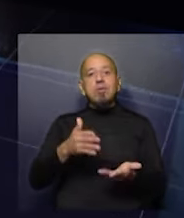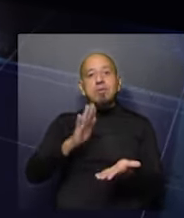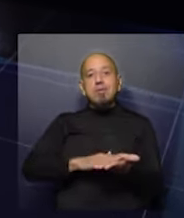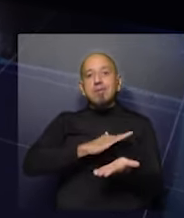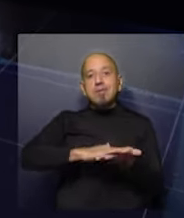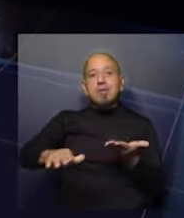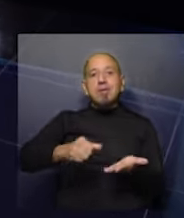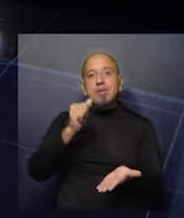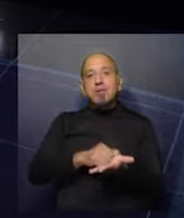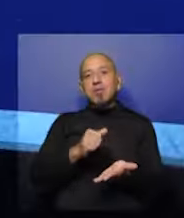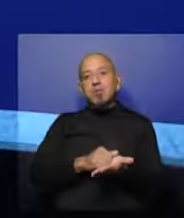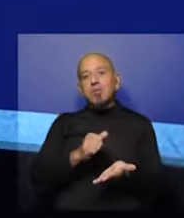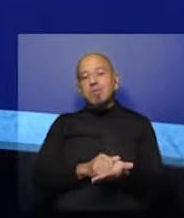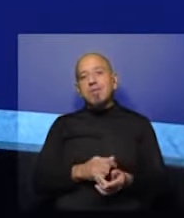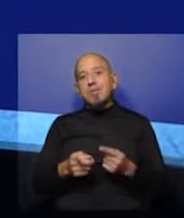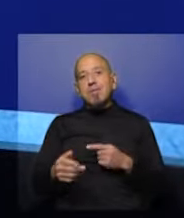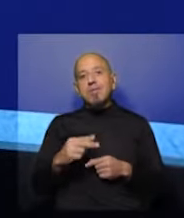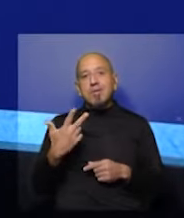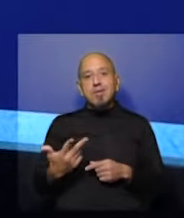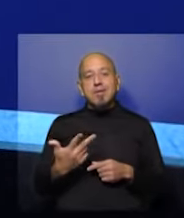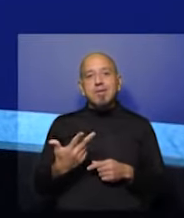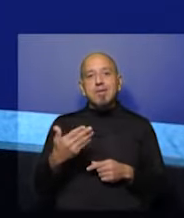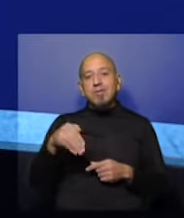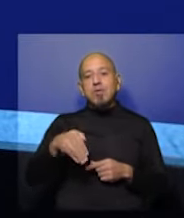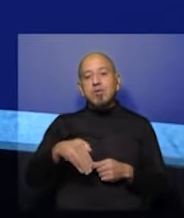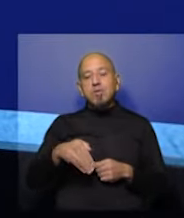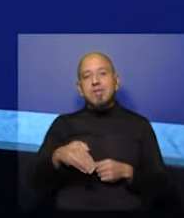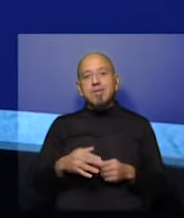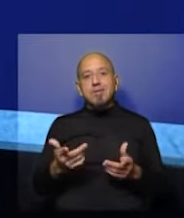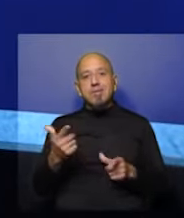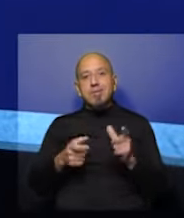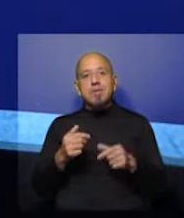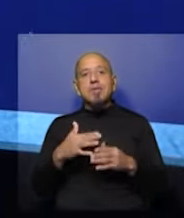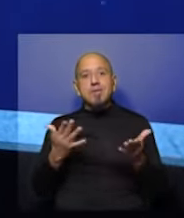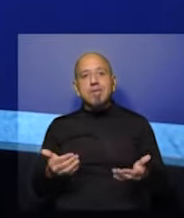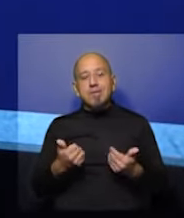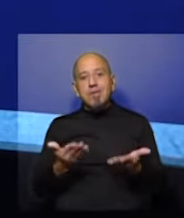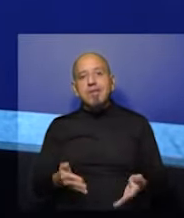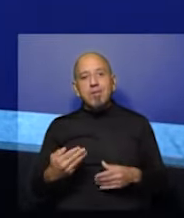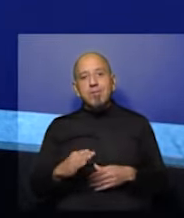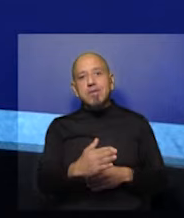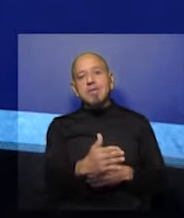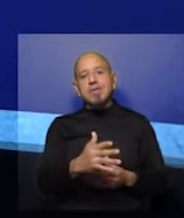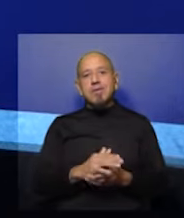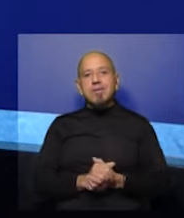palangana con 3 millones en suelo queres enseñar a pescar entreg los